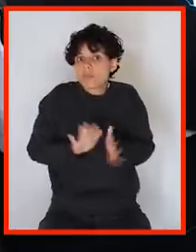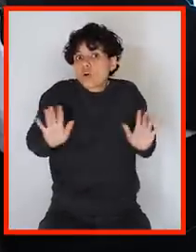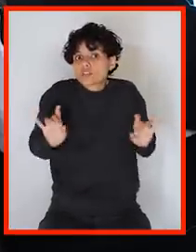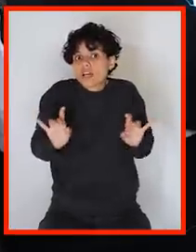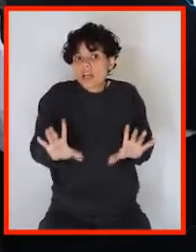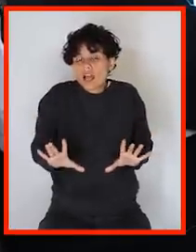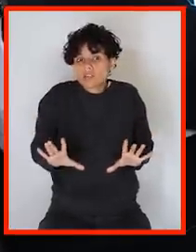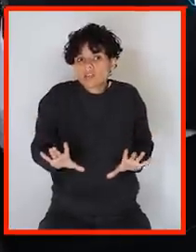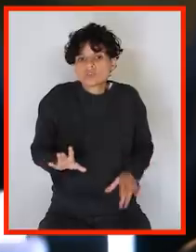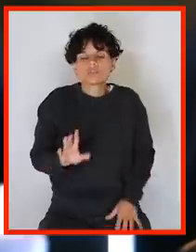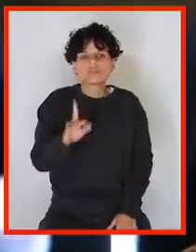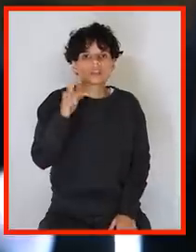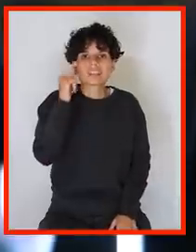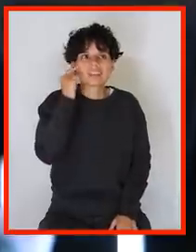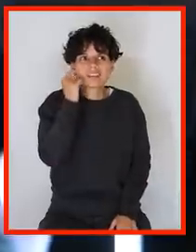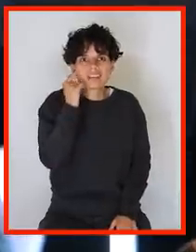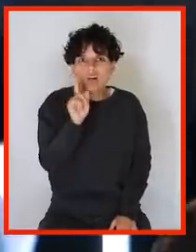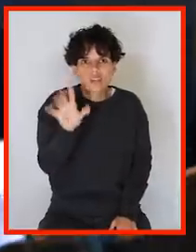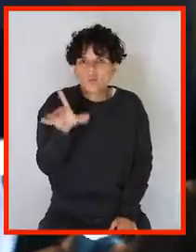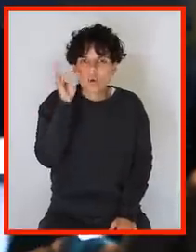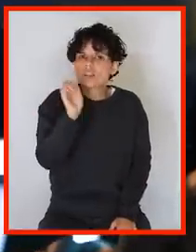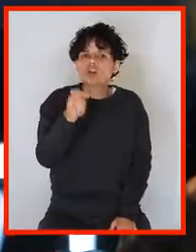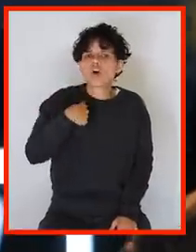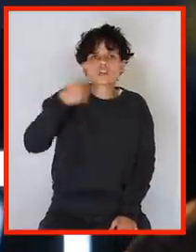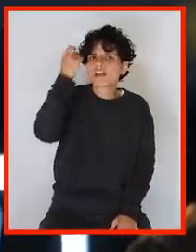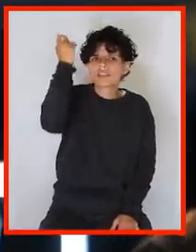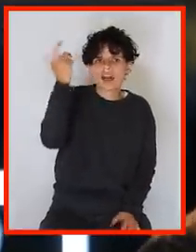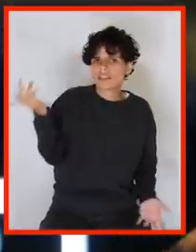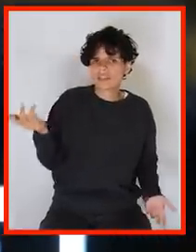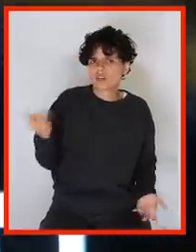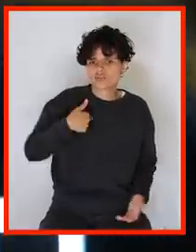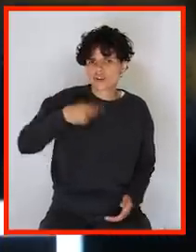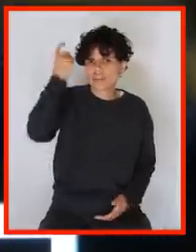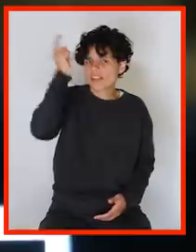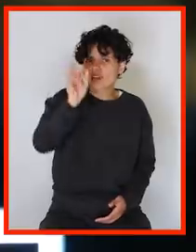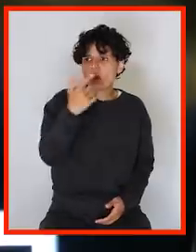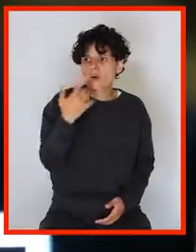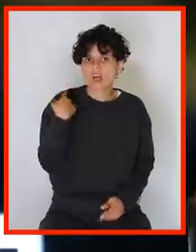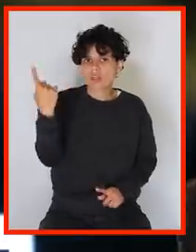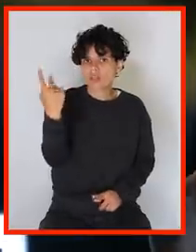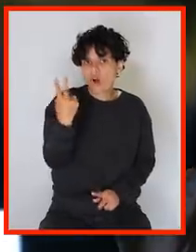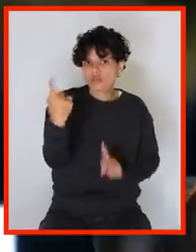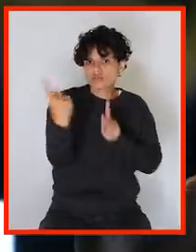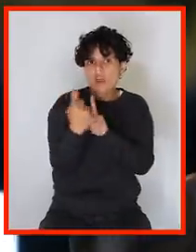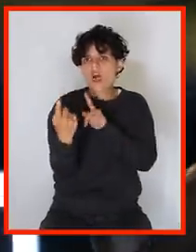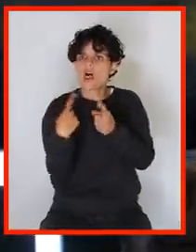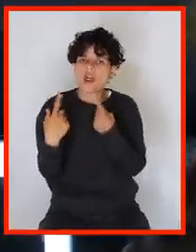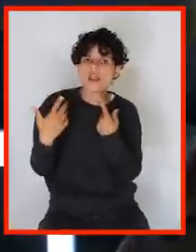Inconscientemente, hermano, imagínate, po. No es una weá que yo te esté inventando, porque es una weá que creamos ambos, po. Creamos